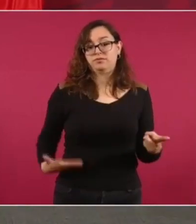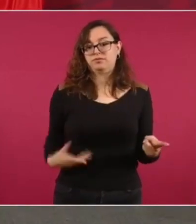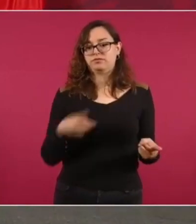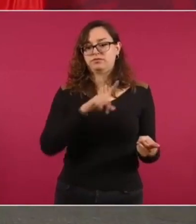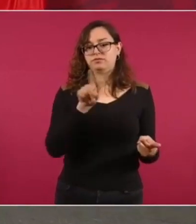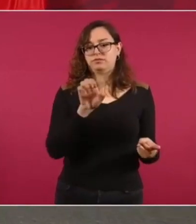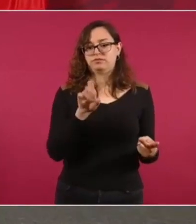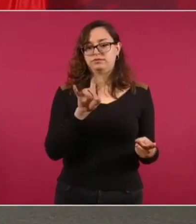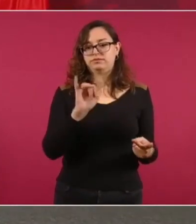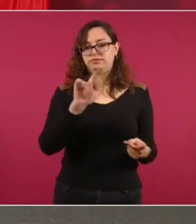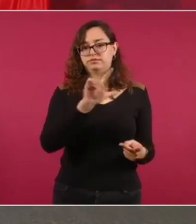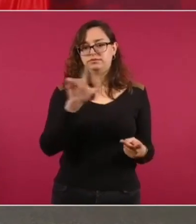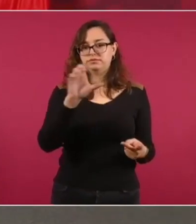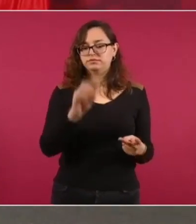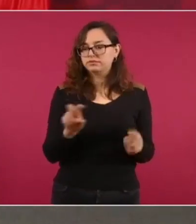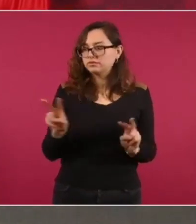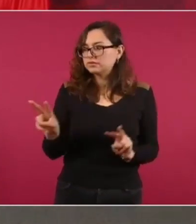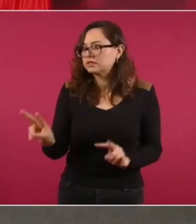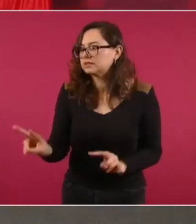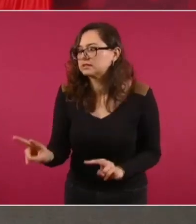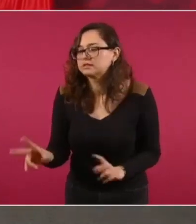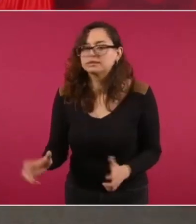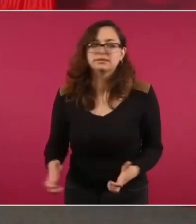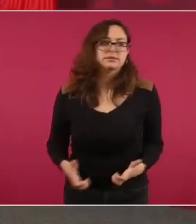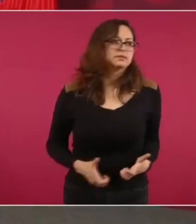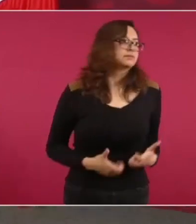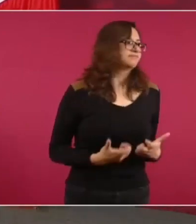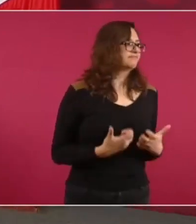presidente, tomaron la decisión